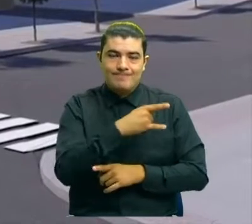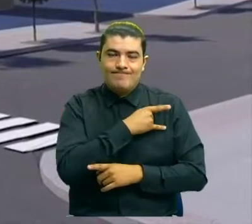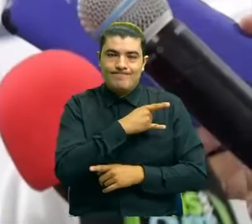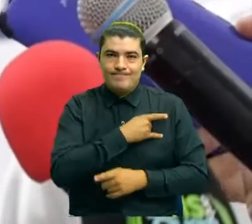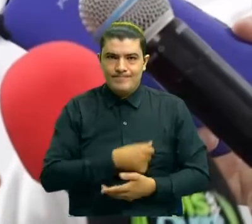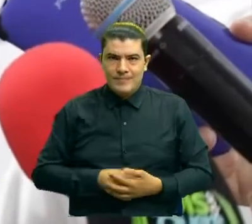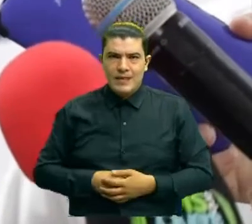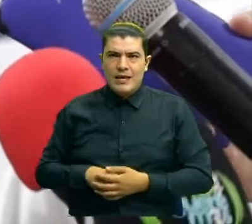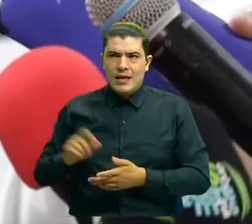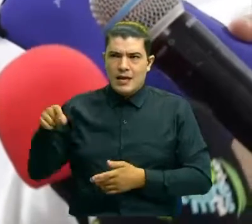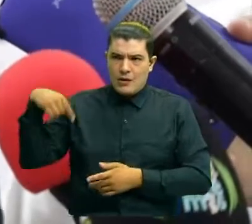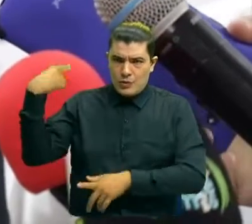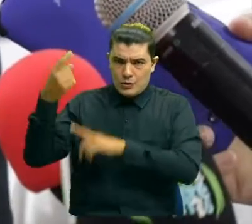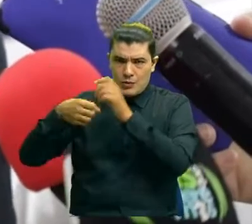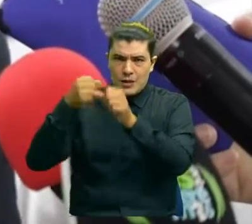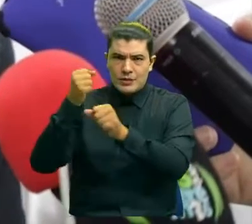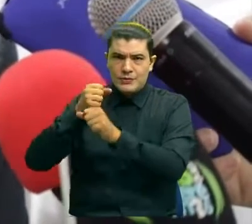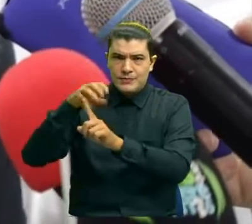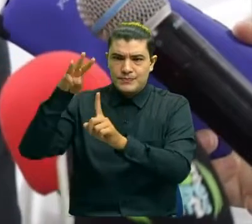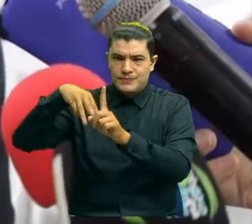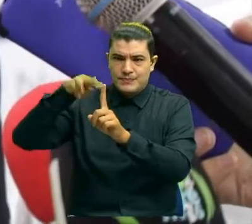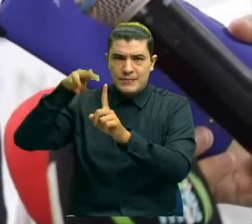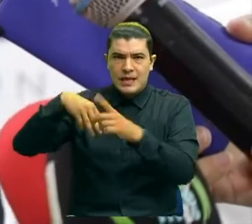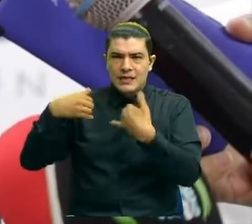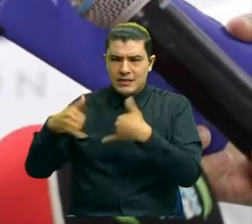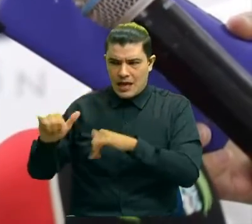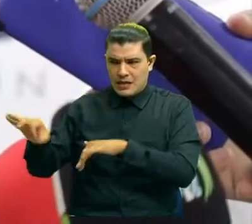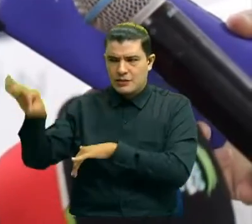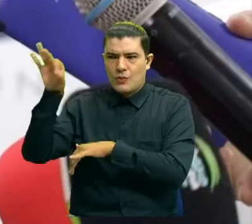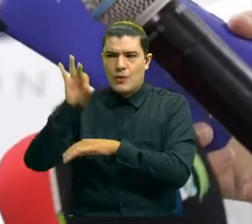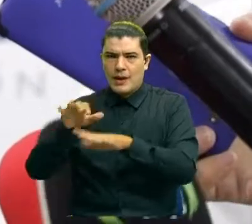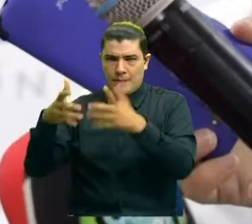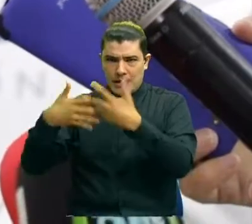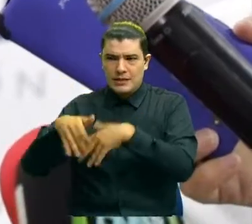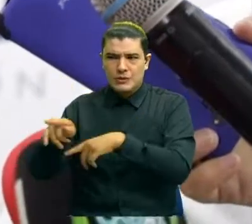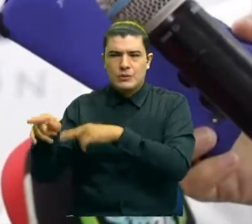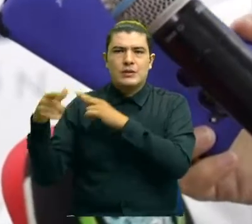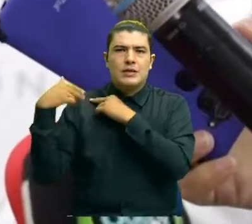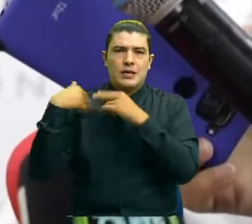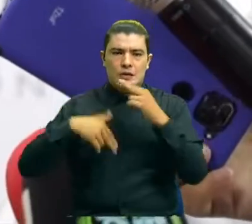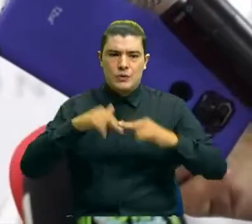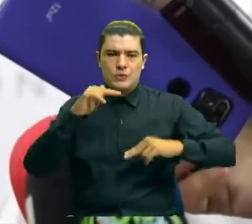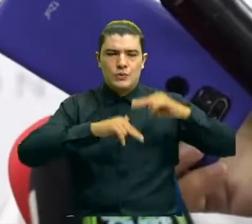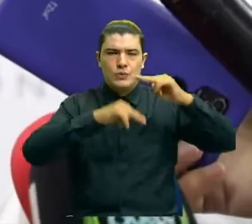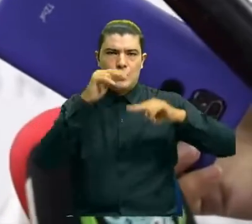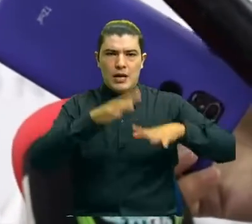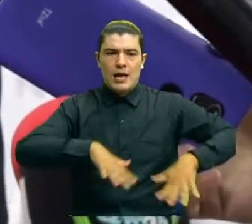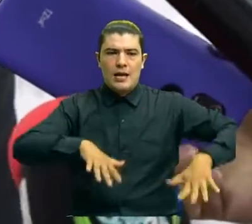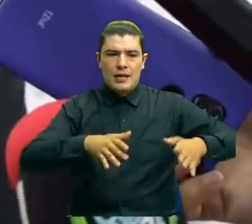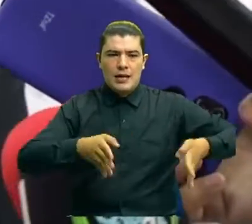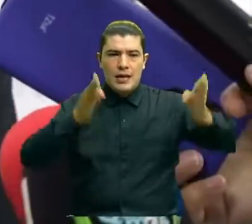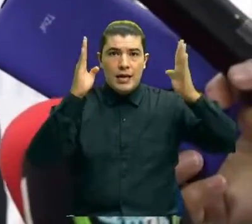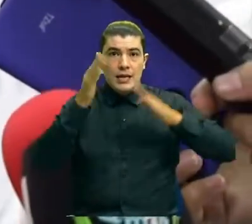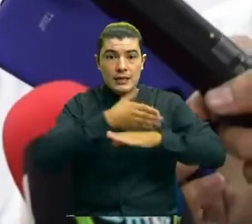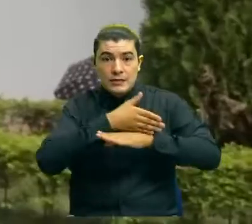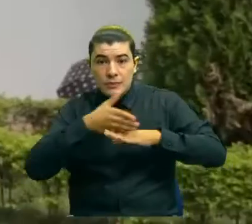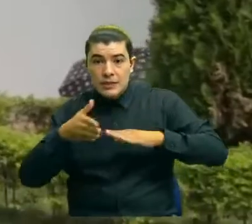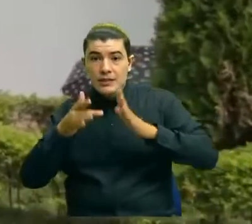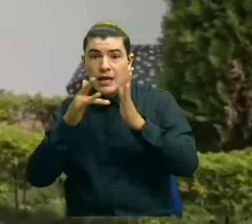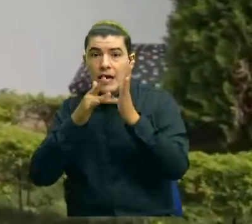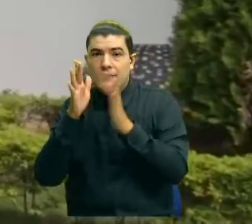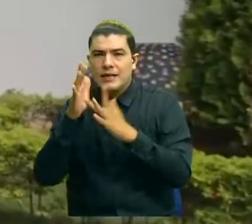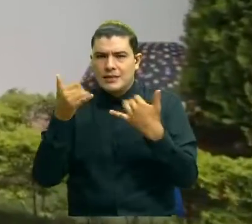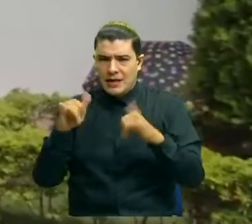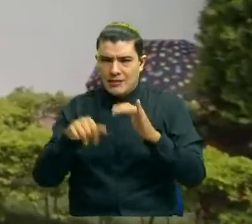año ya debemos haber seleccionado el contratista que vaya a iniciar las obras. Luego pensemos que pasada Semana Santa ya estaremos